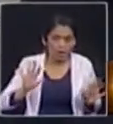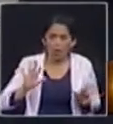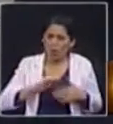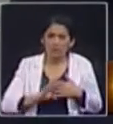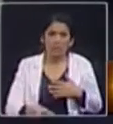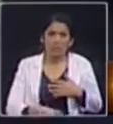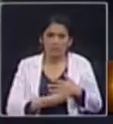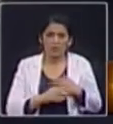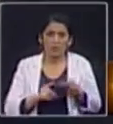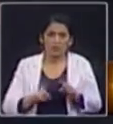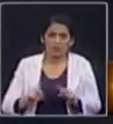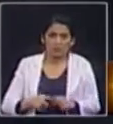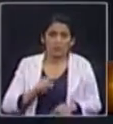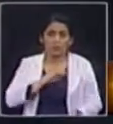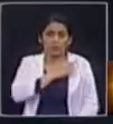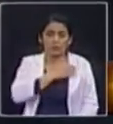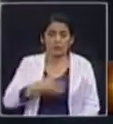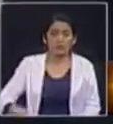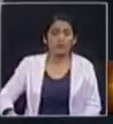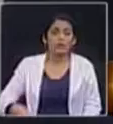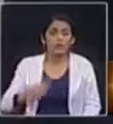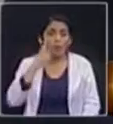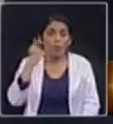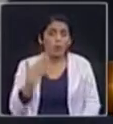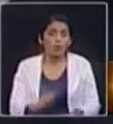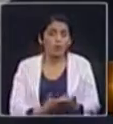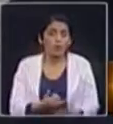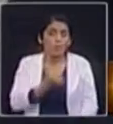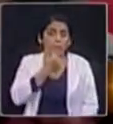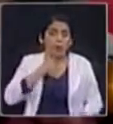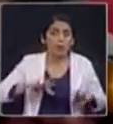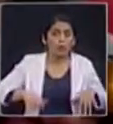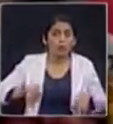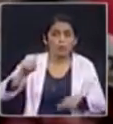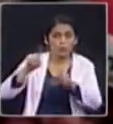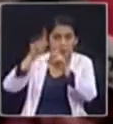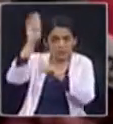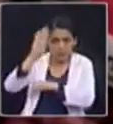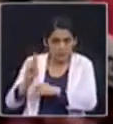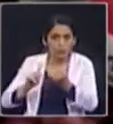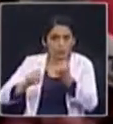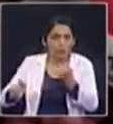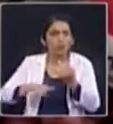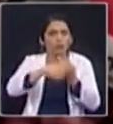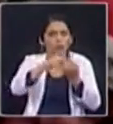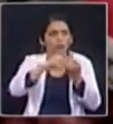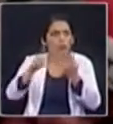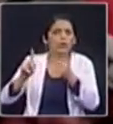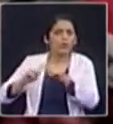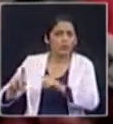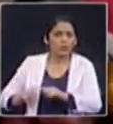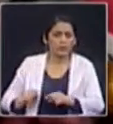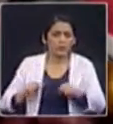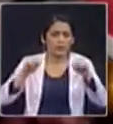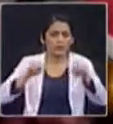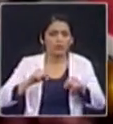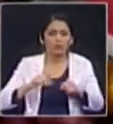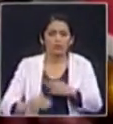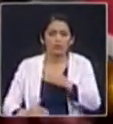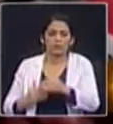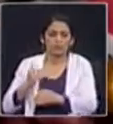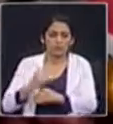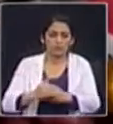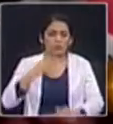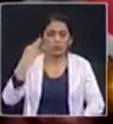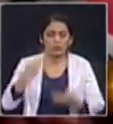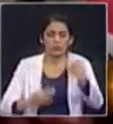en el que el vicepresidente cometió actos de corrupción. Desde el punto de vista procesal penal, este